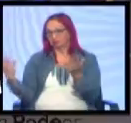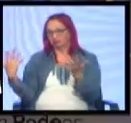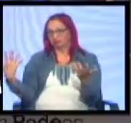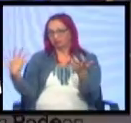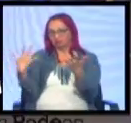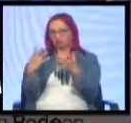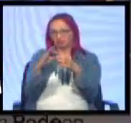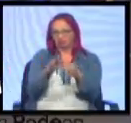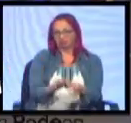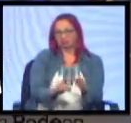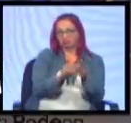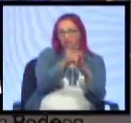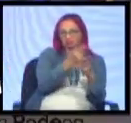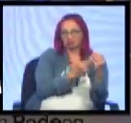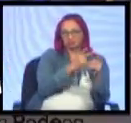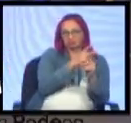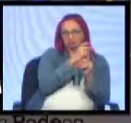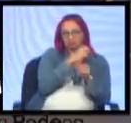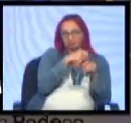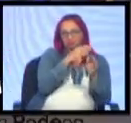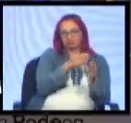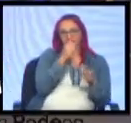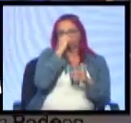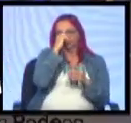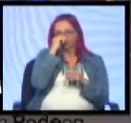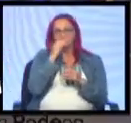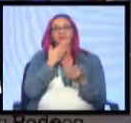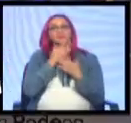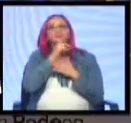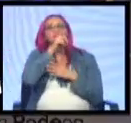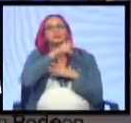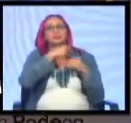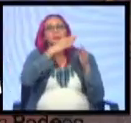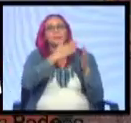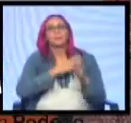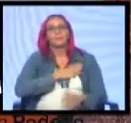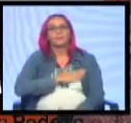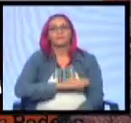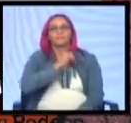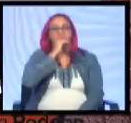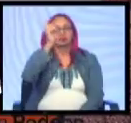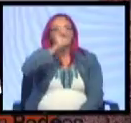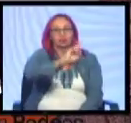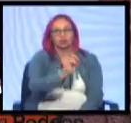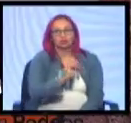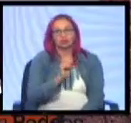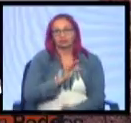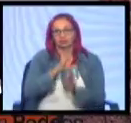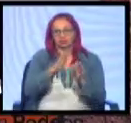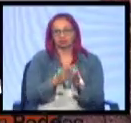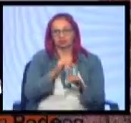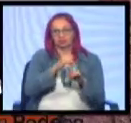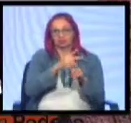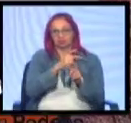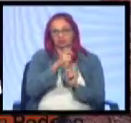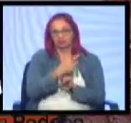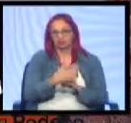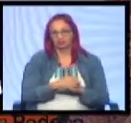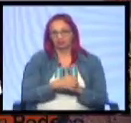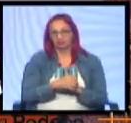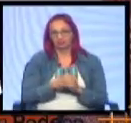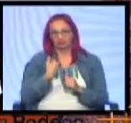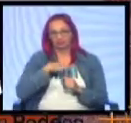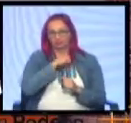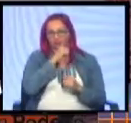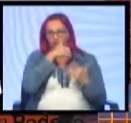relación de la Junta con los vendedores. Sí, en realidad los vendedores lamentablemente no son funcionarios de la Junta de Protección Social, ¿verdad?